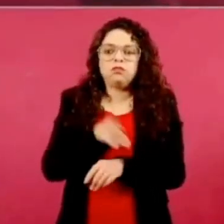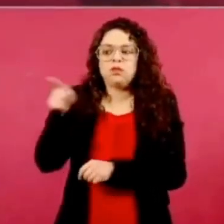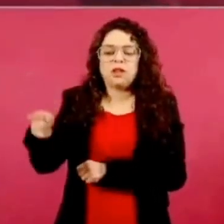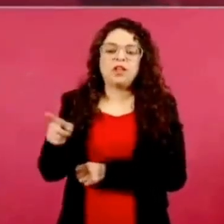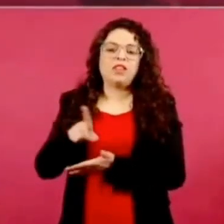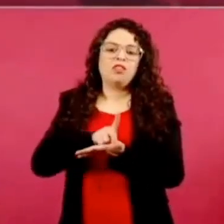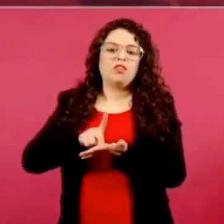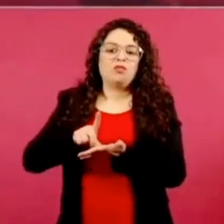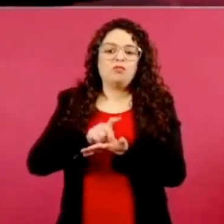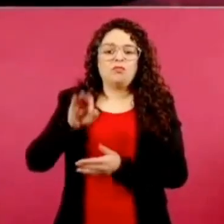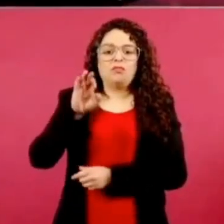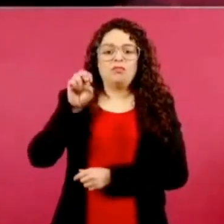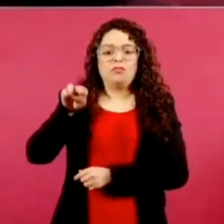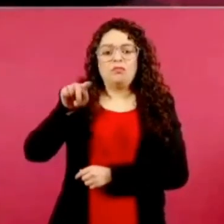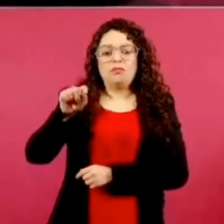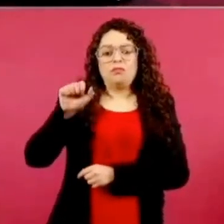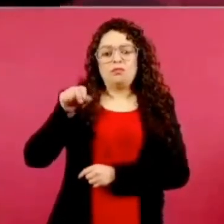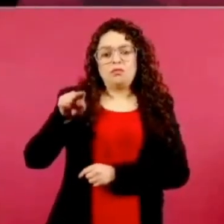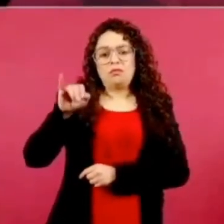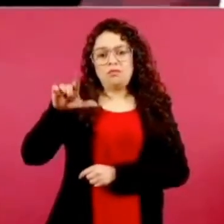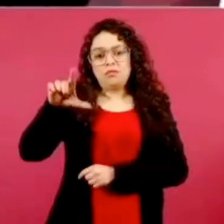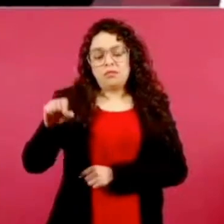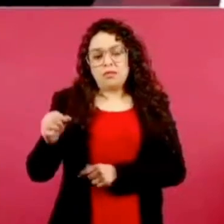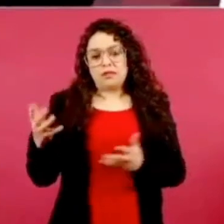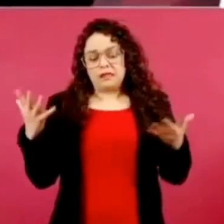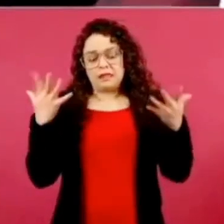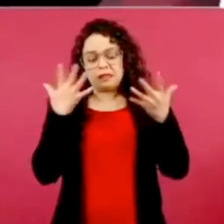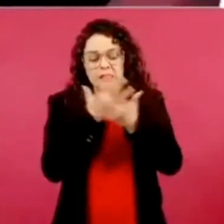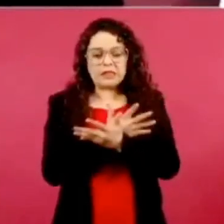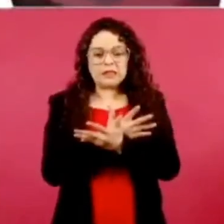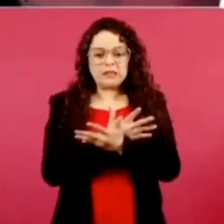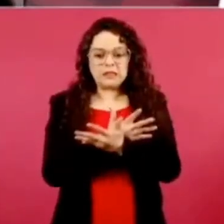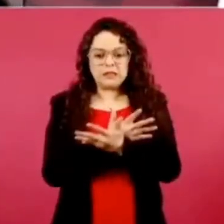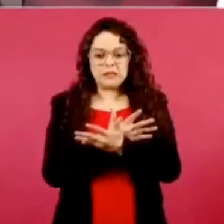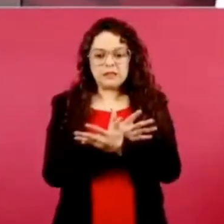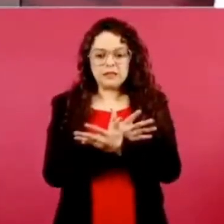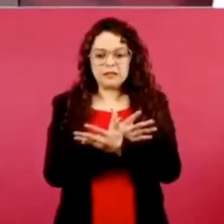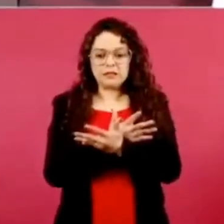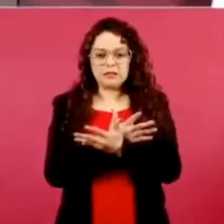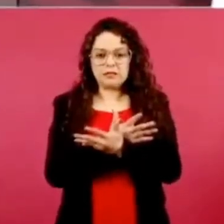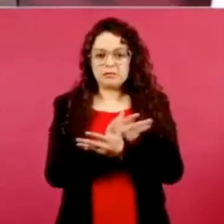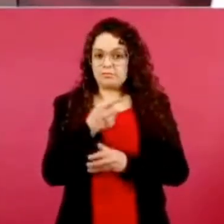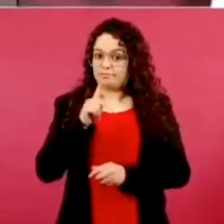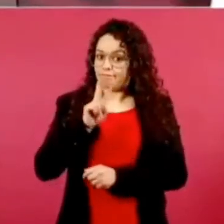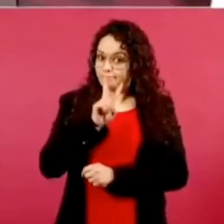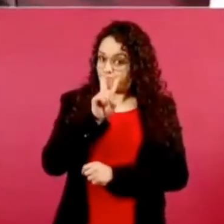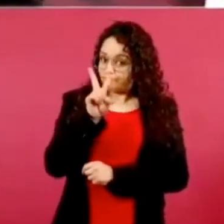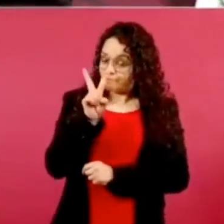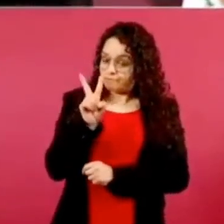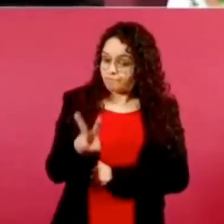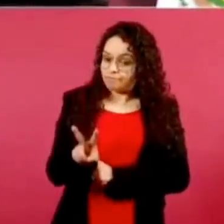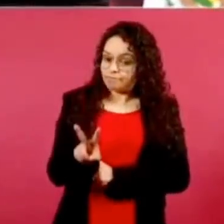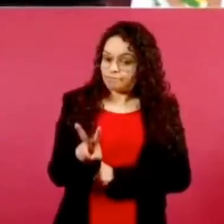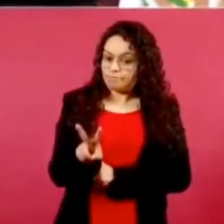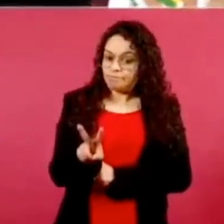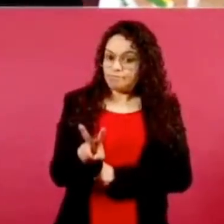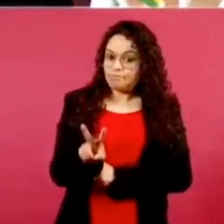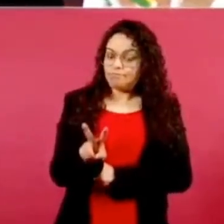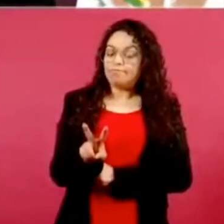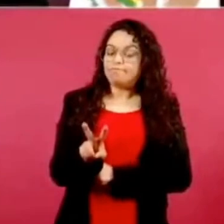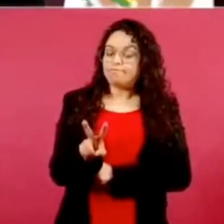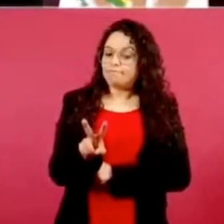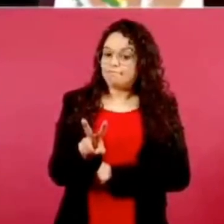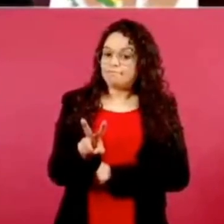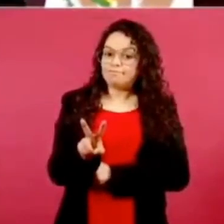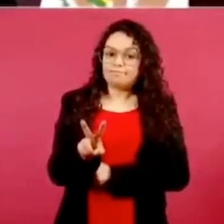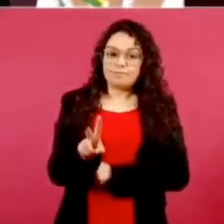Entonces, pero es, yo diría, el más grave problema que